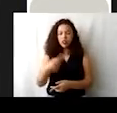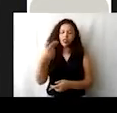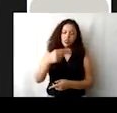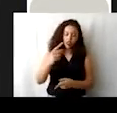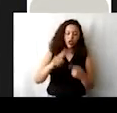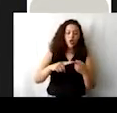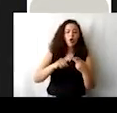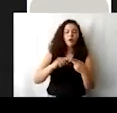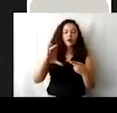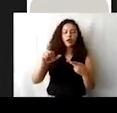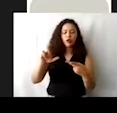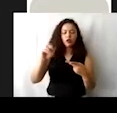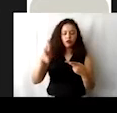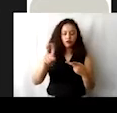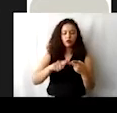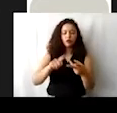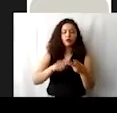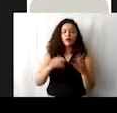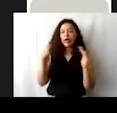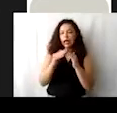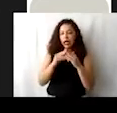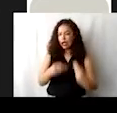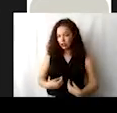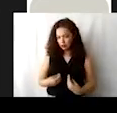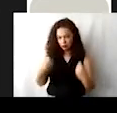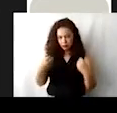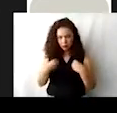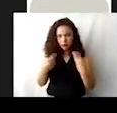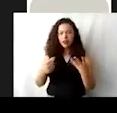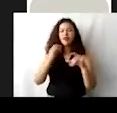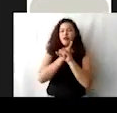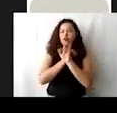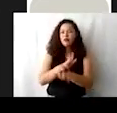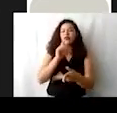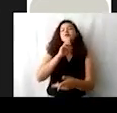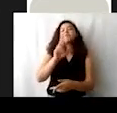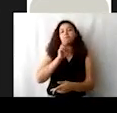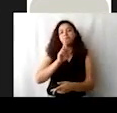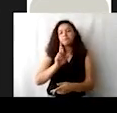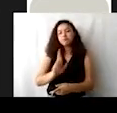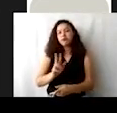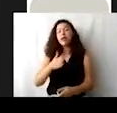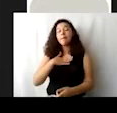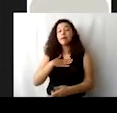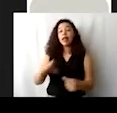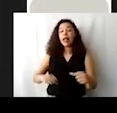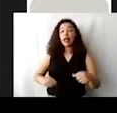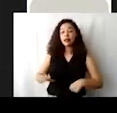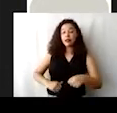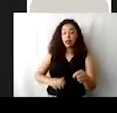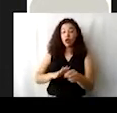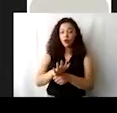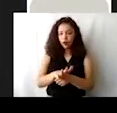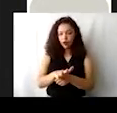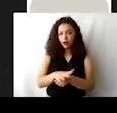CUR, mi domicilio, todos los datos y cuál va a ser mi actividad para que